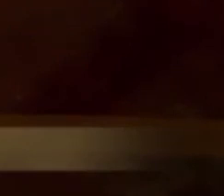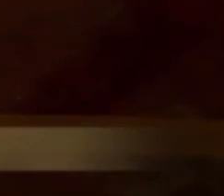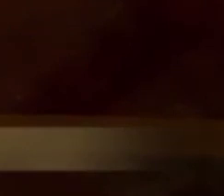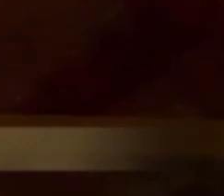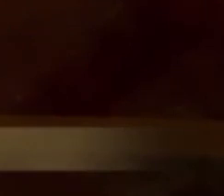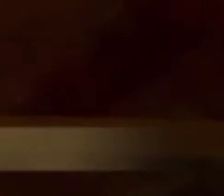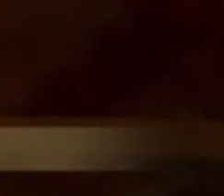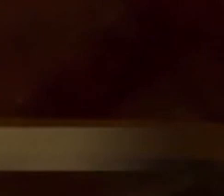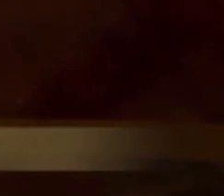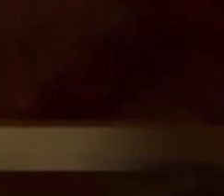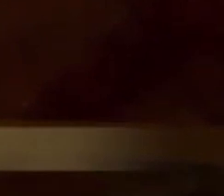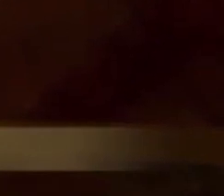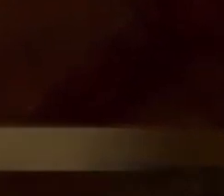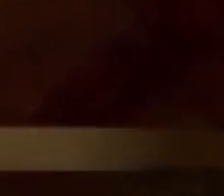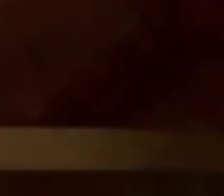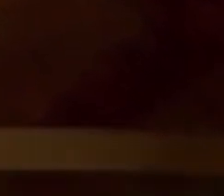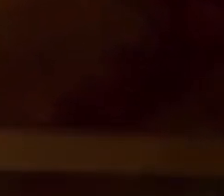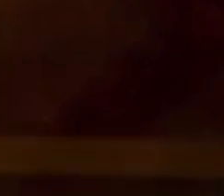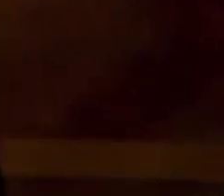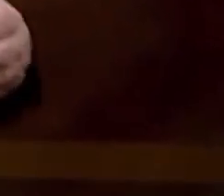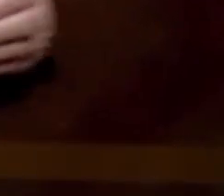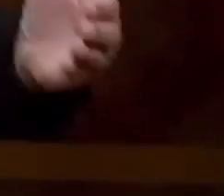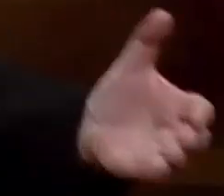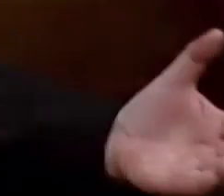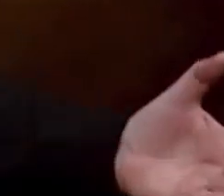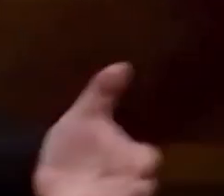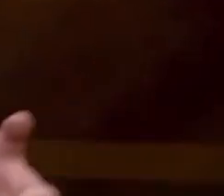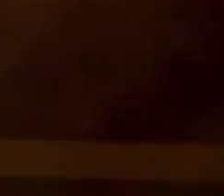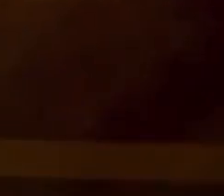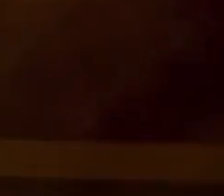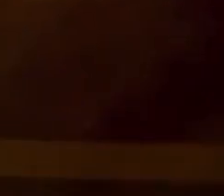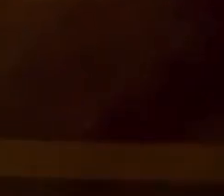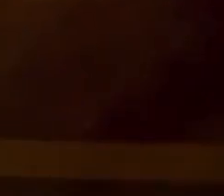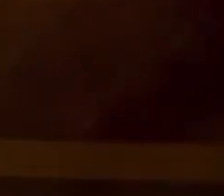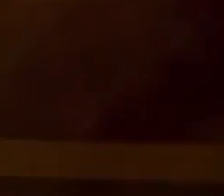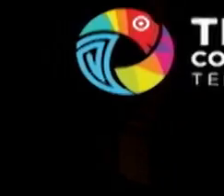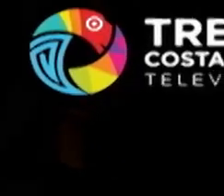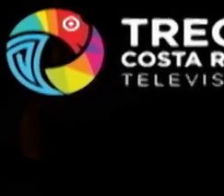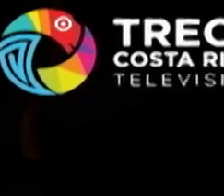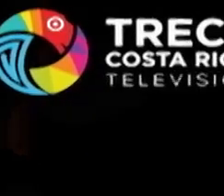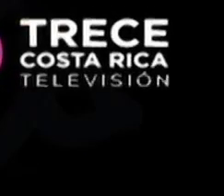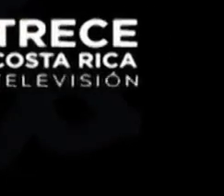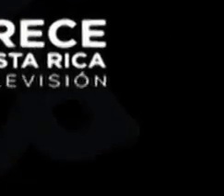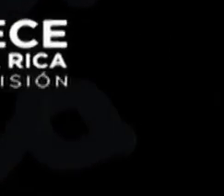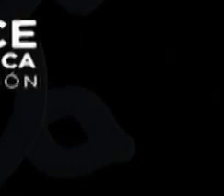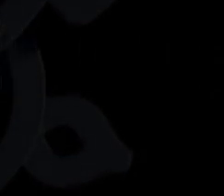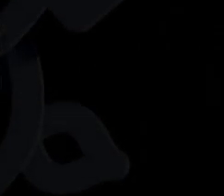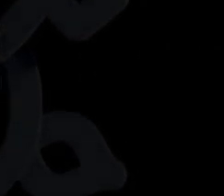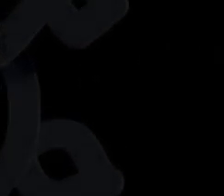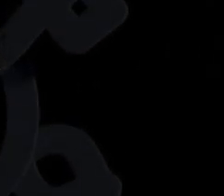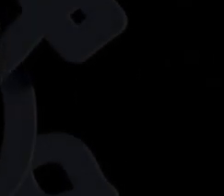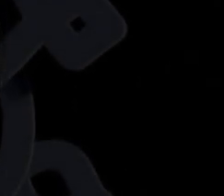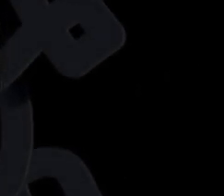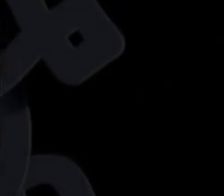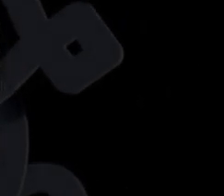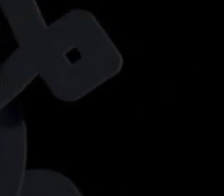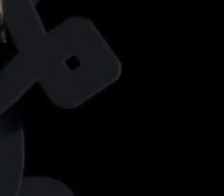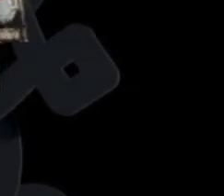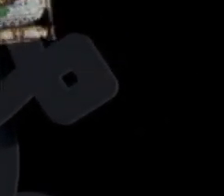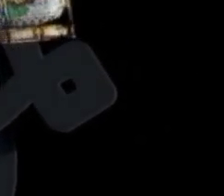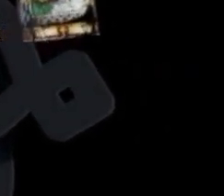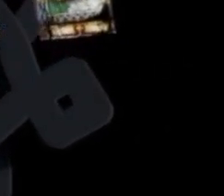deforman. Que, por ejemplo, para conocer la verdad hay que preguntar a todo el mundo lo que opina. Cristonautas, de lunes 6